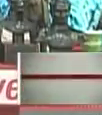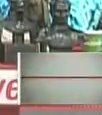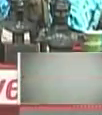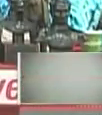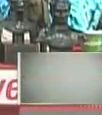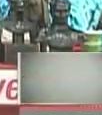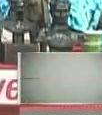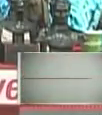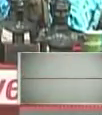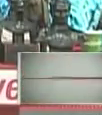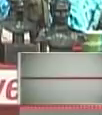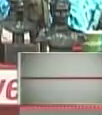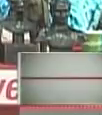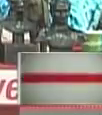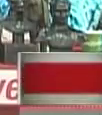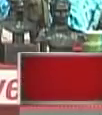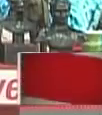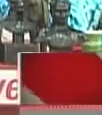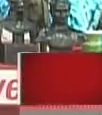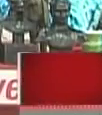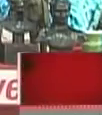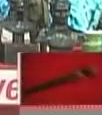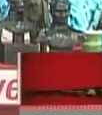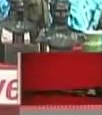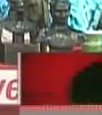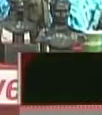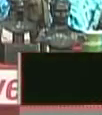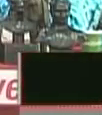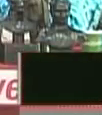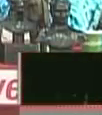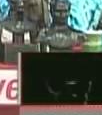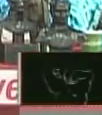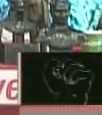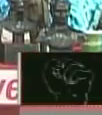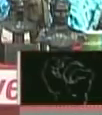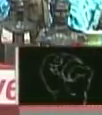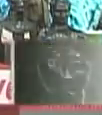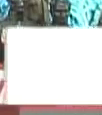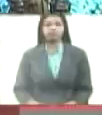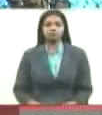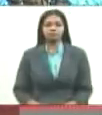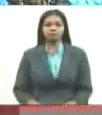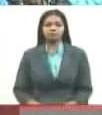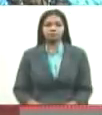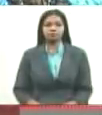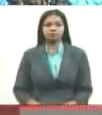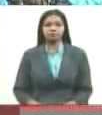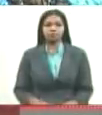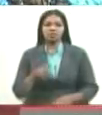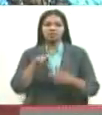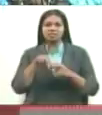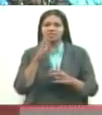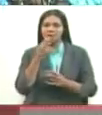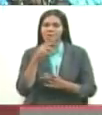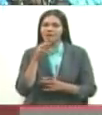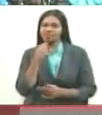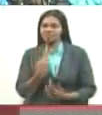chismoso. Lo que pasa es que esos chismosos lo que creen es que los que se sientan a hablar es para negociar, ¿cómo se llama?